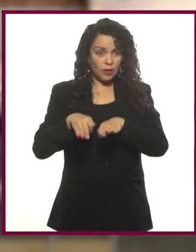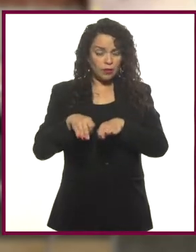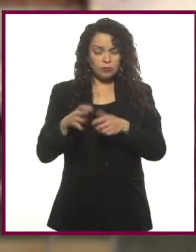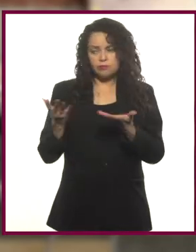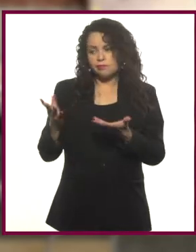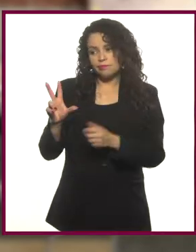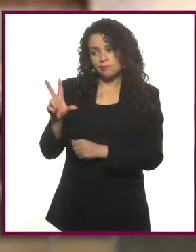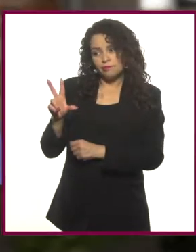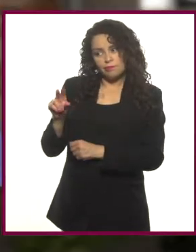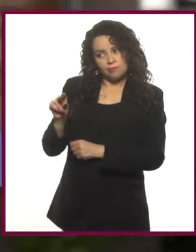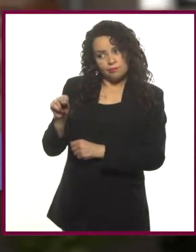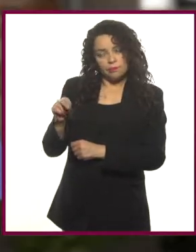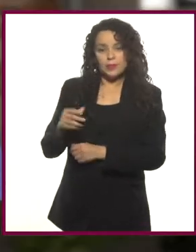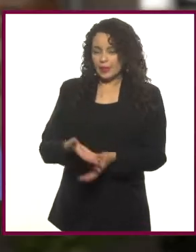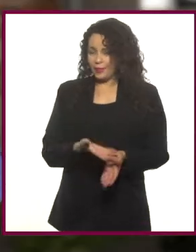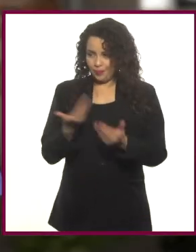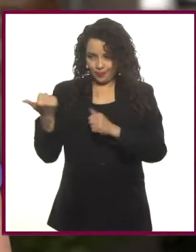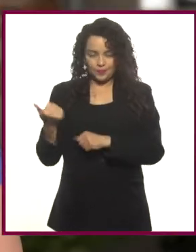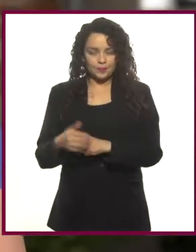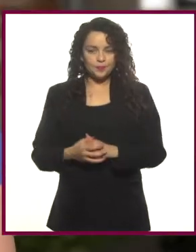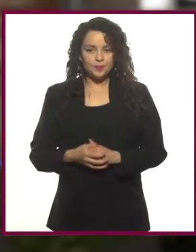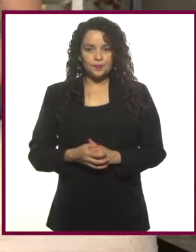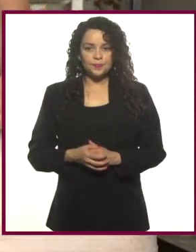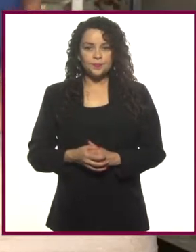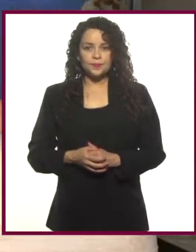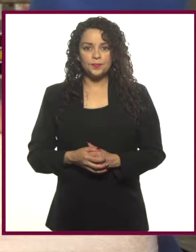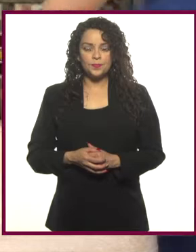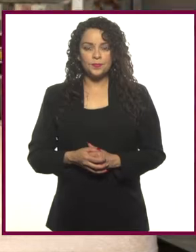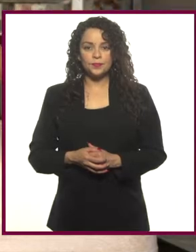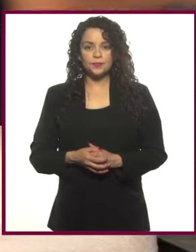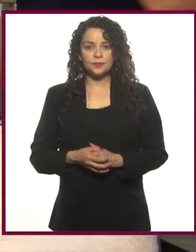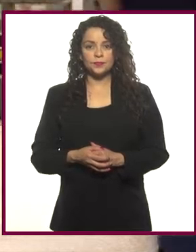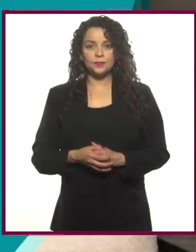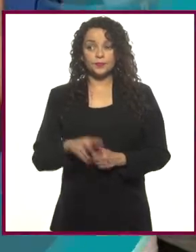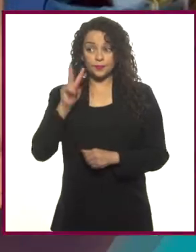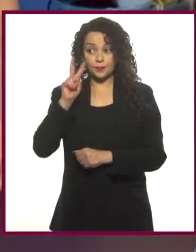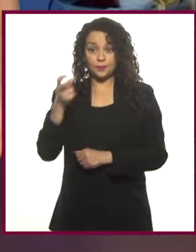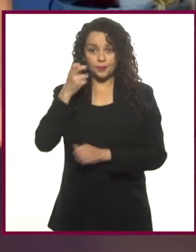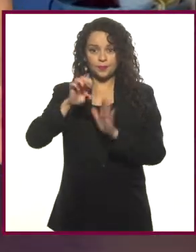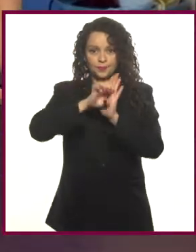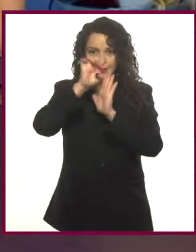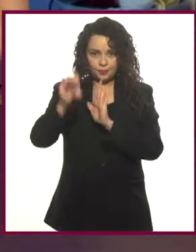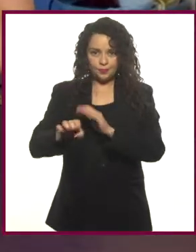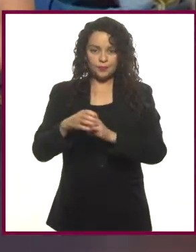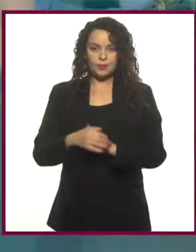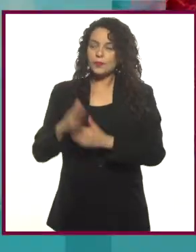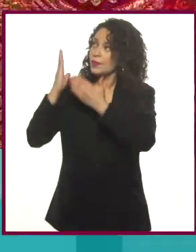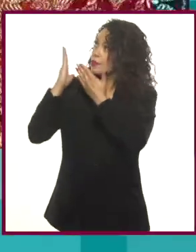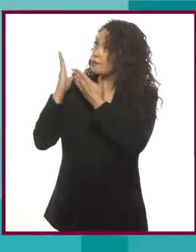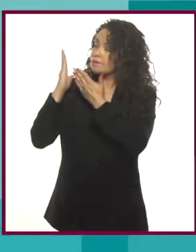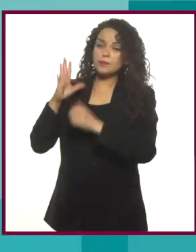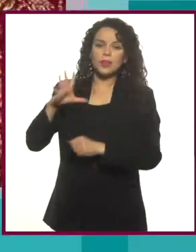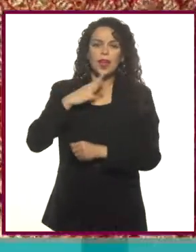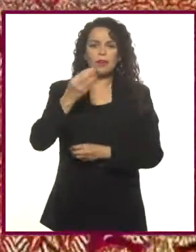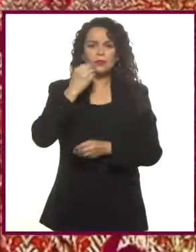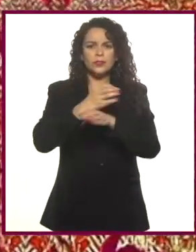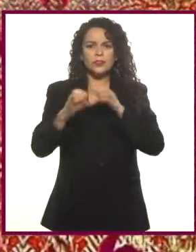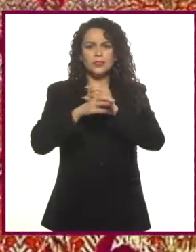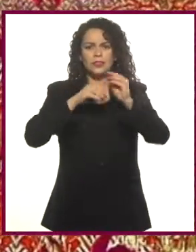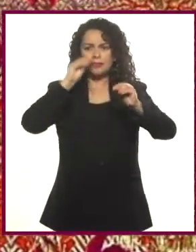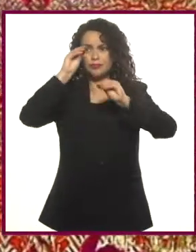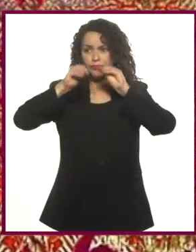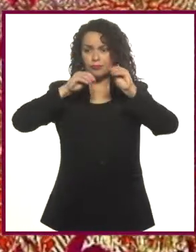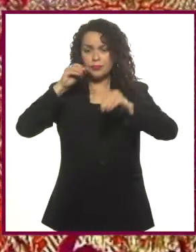posible? No necesariamente. Mira, ven. Vamos. Este diseño, por ejemplo, tiene un montón